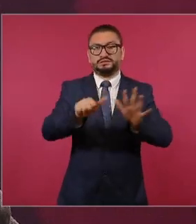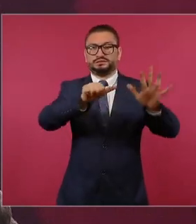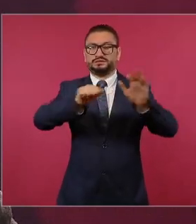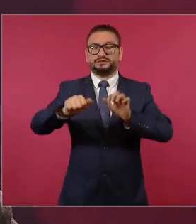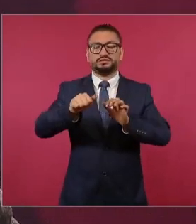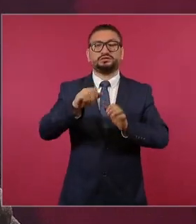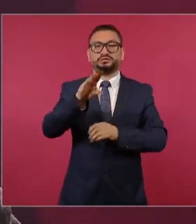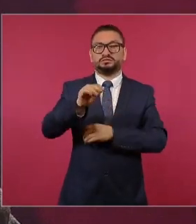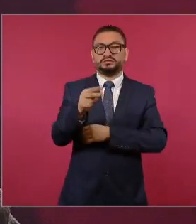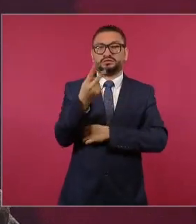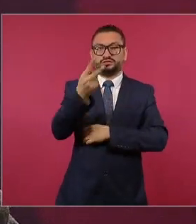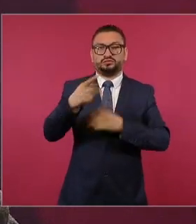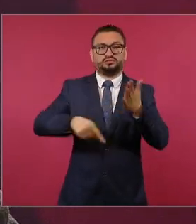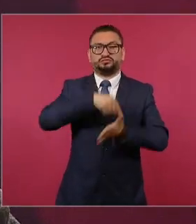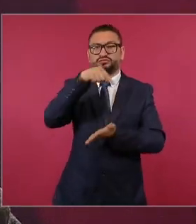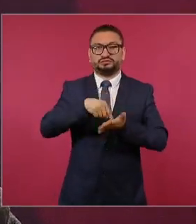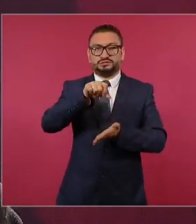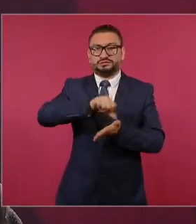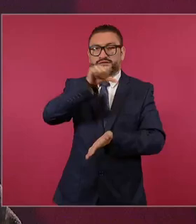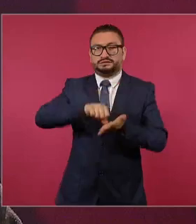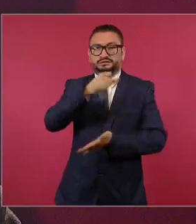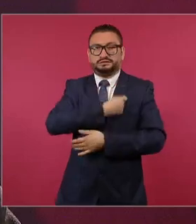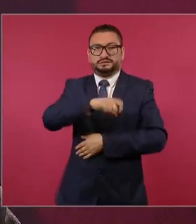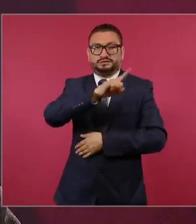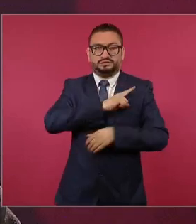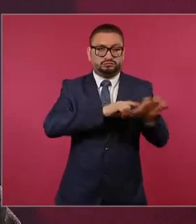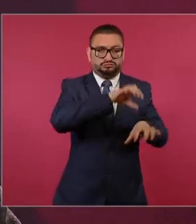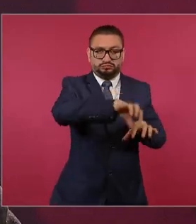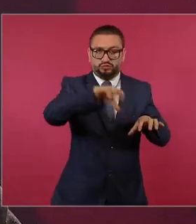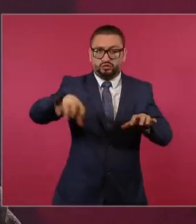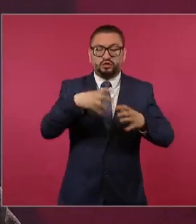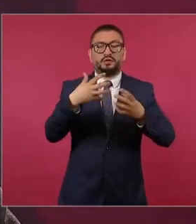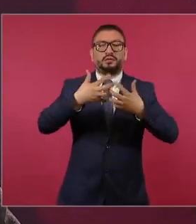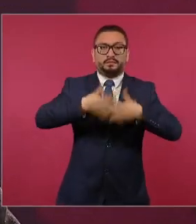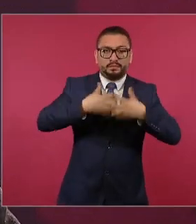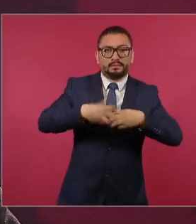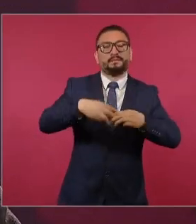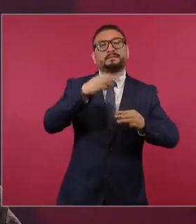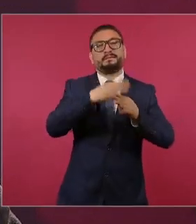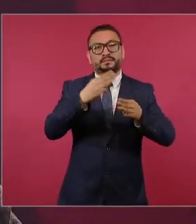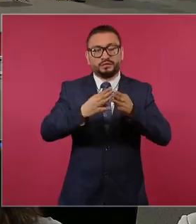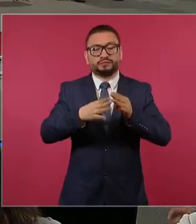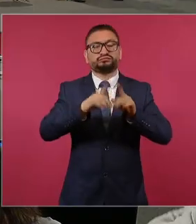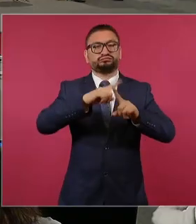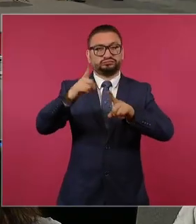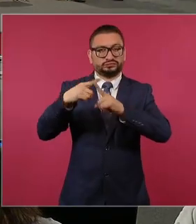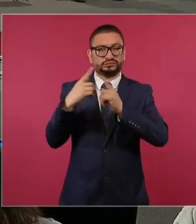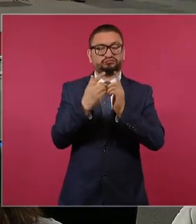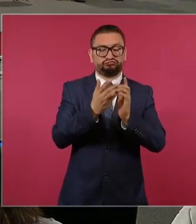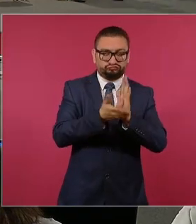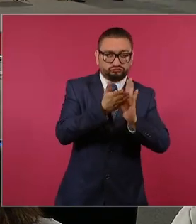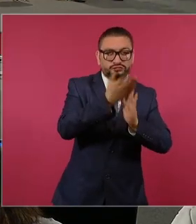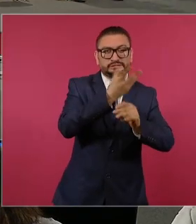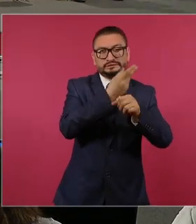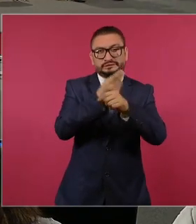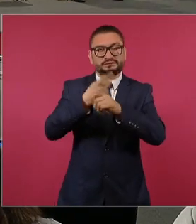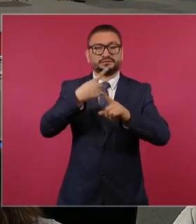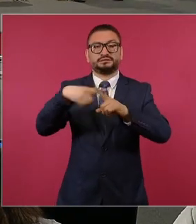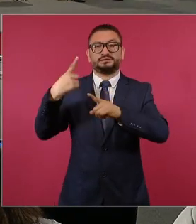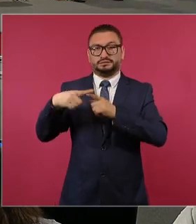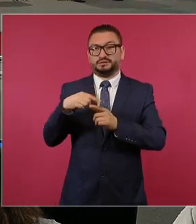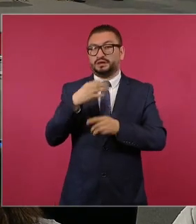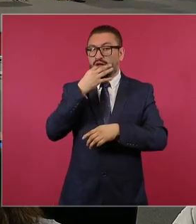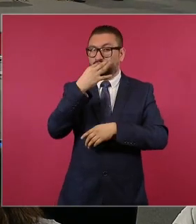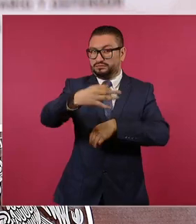11.692 centros de salud mediante su equipamiento, mantenimiento y, brevemente les